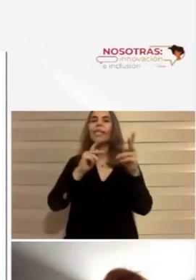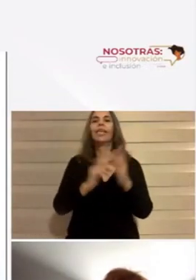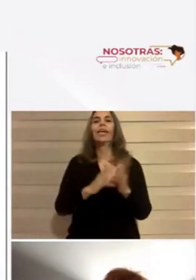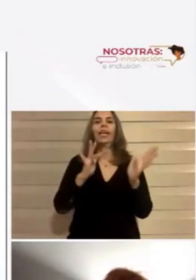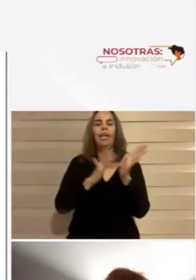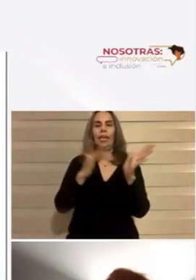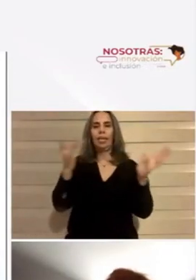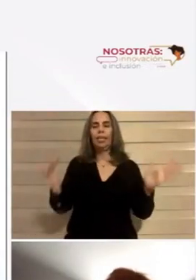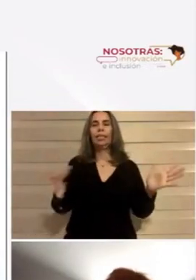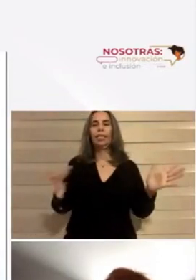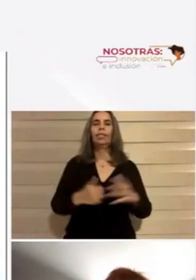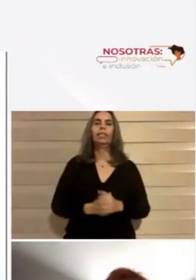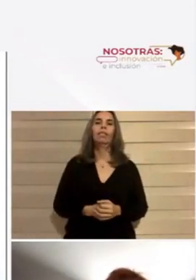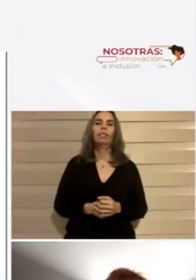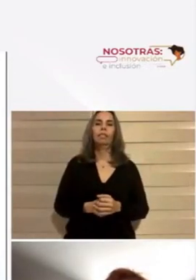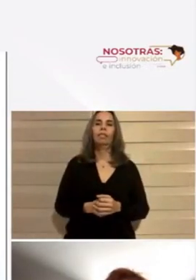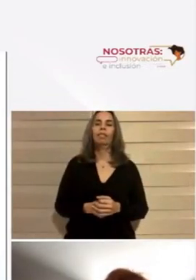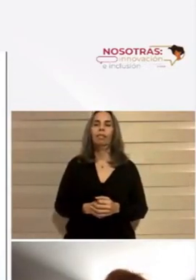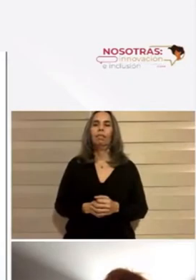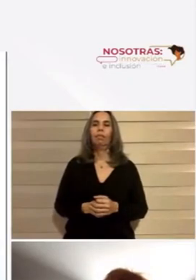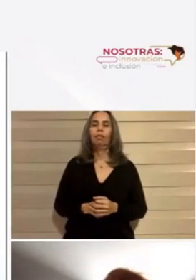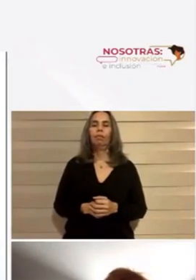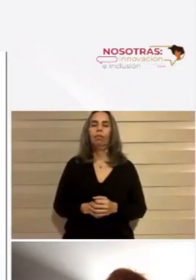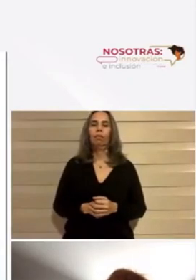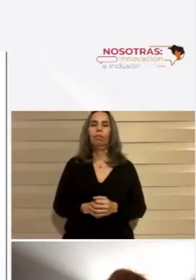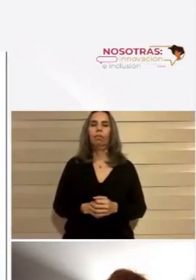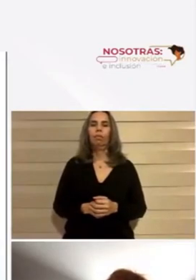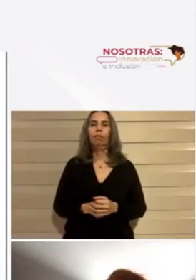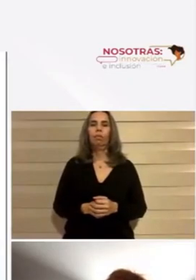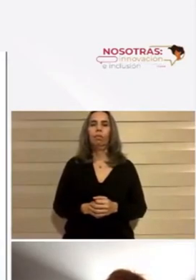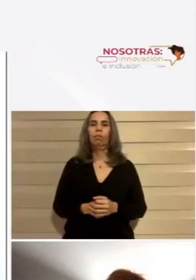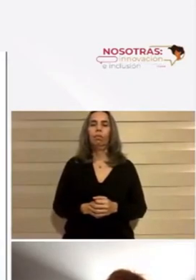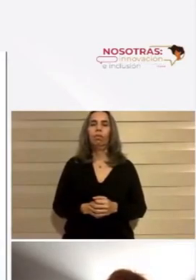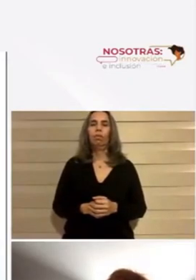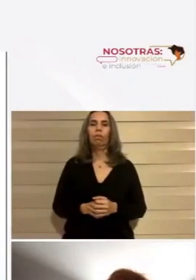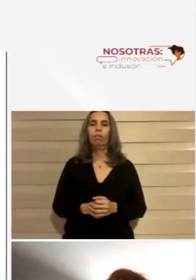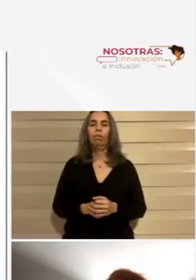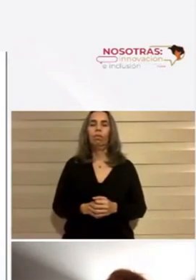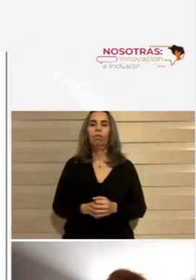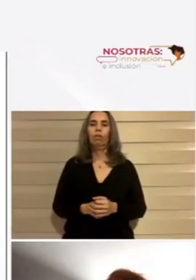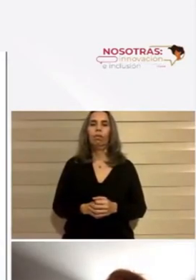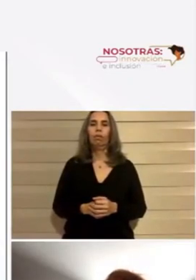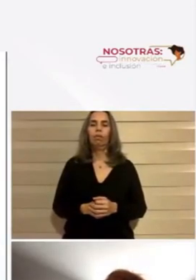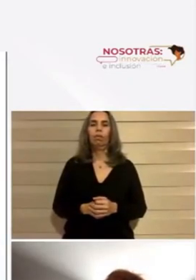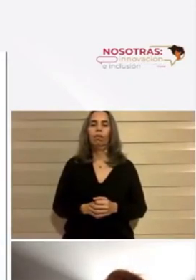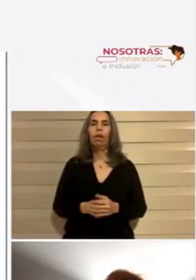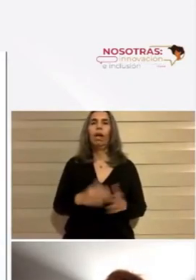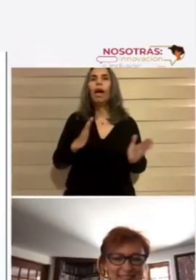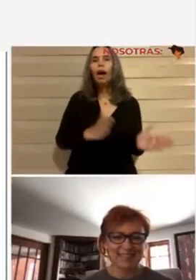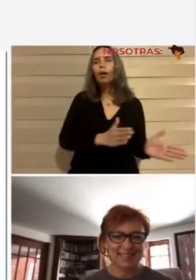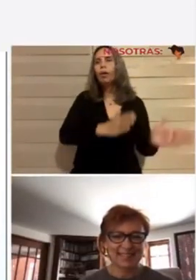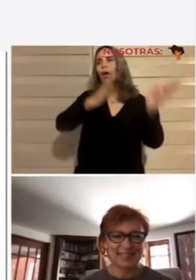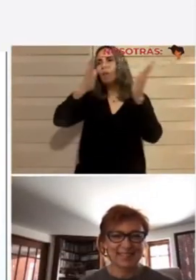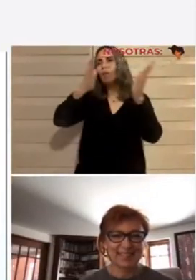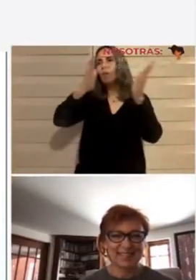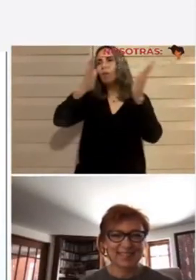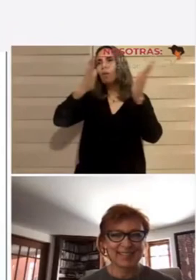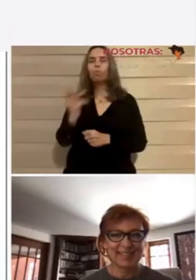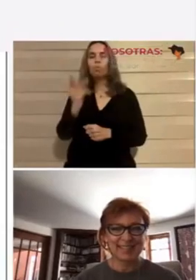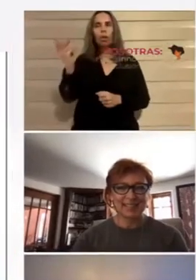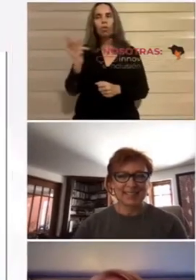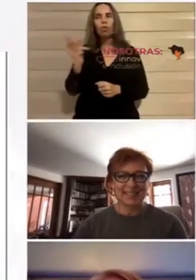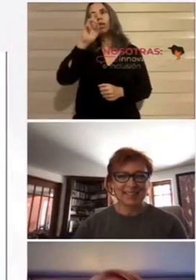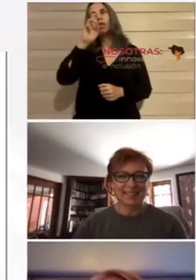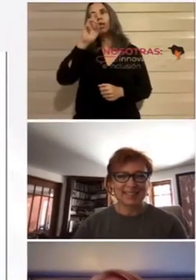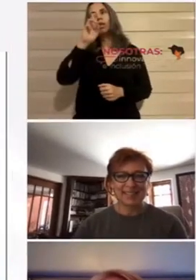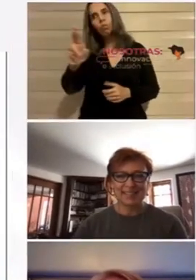gracias. Gracias a todas. En este momento damos paso a la sesión de preguntas del público. Hemos recibido varias